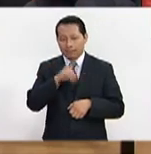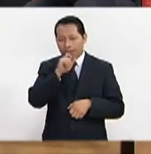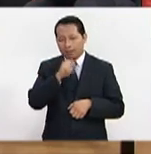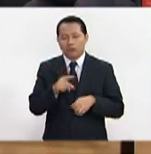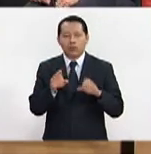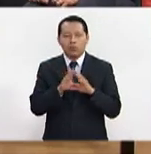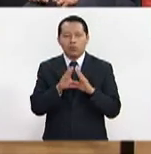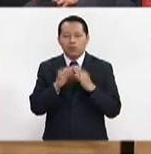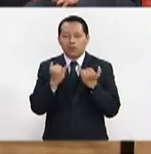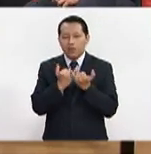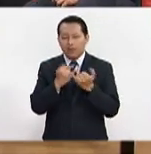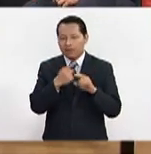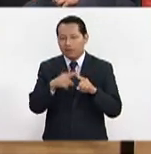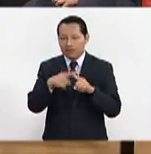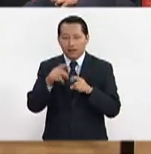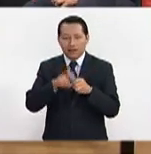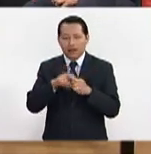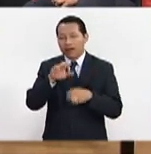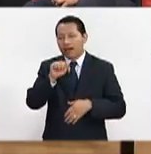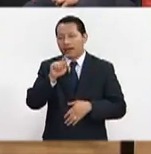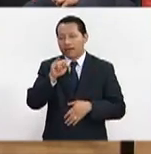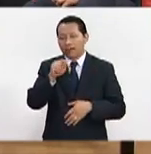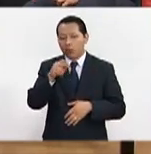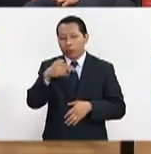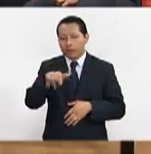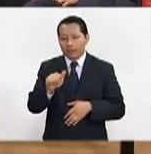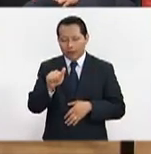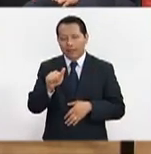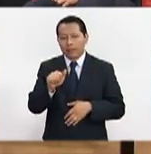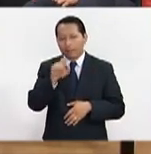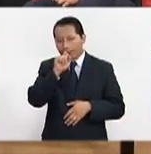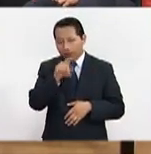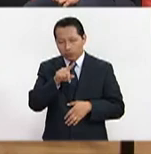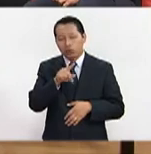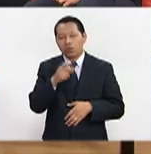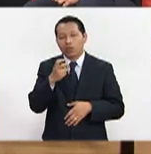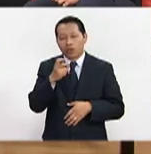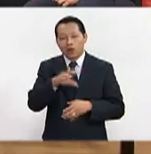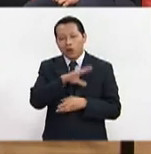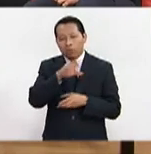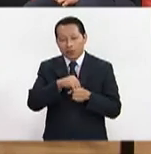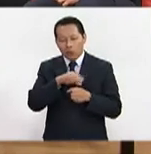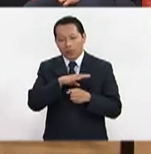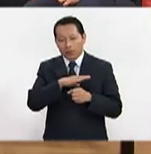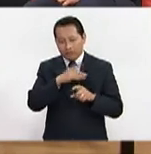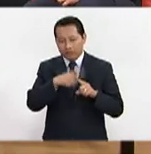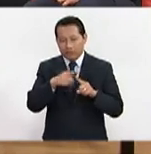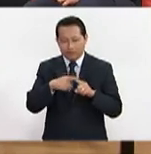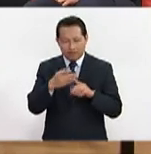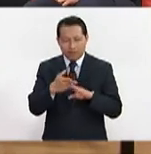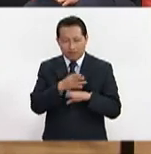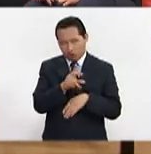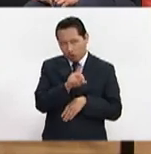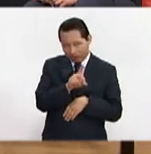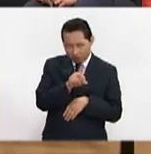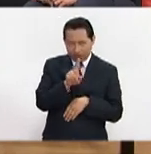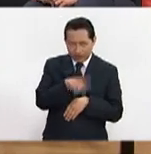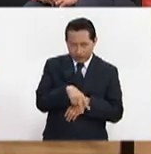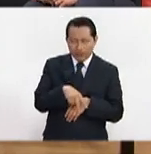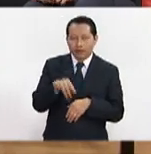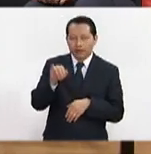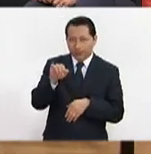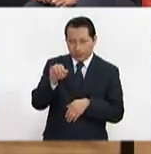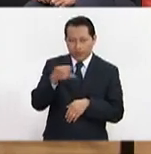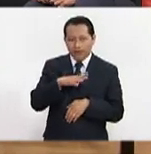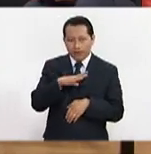las cosas, las preferencias en Cataluña. Después, esto, todas estas estadísticas antes del domingo, ¿verdad? Así es. Todas así estas estadísticas